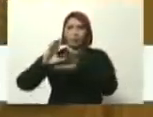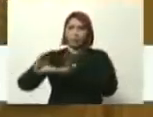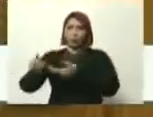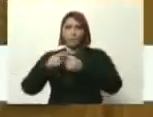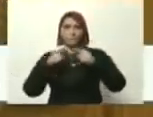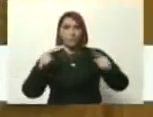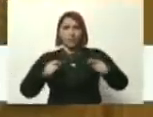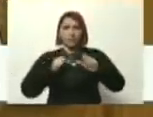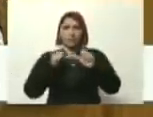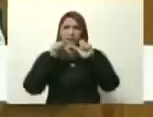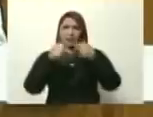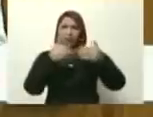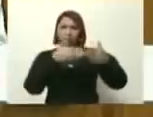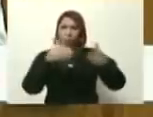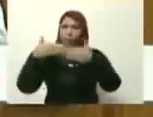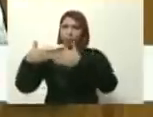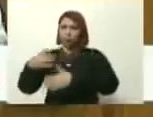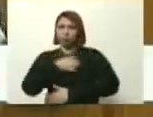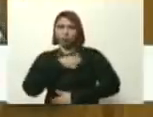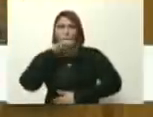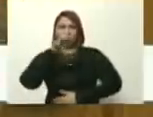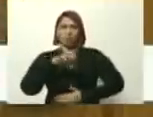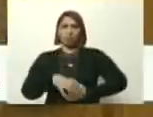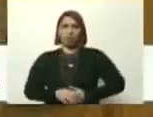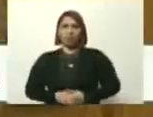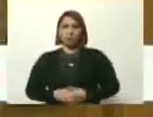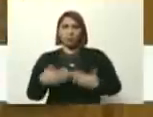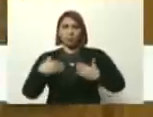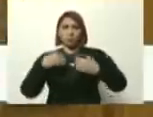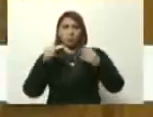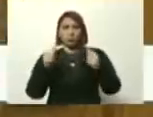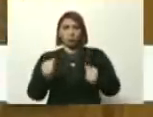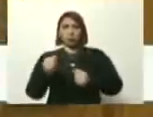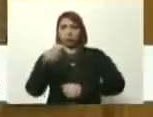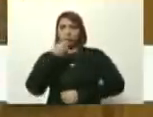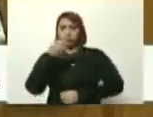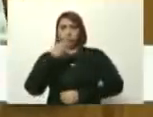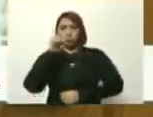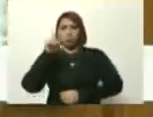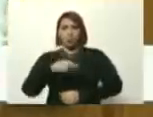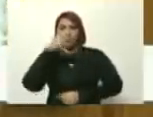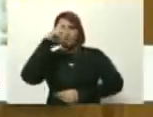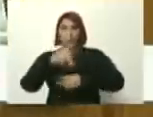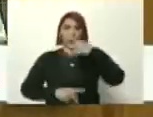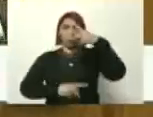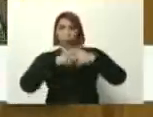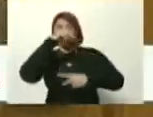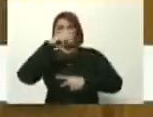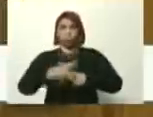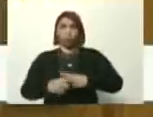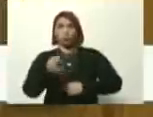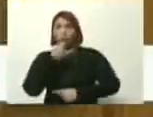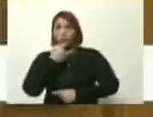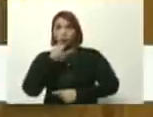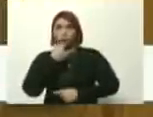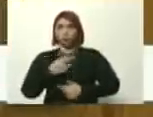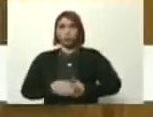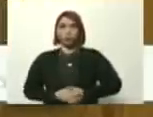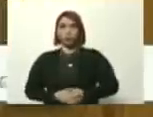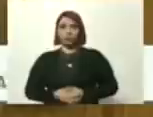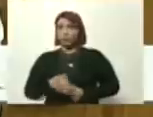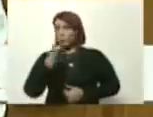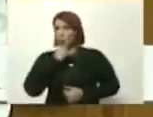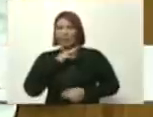para seguir garantizando la soberanía y la seguridad alimentaria, así como la producción de medicamentos. No